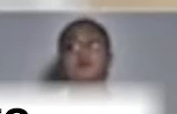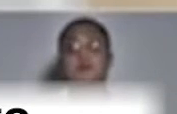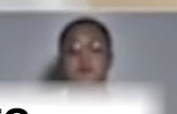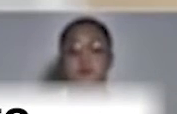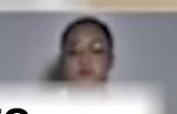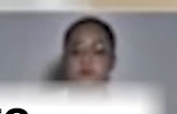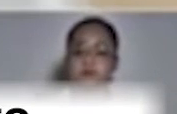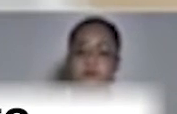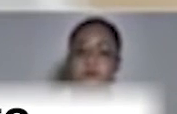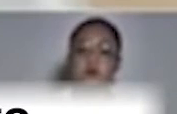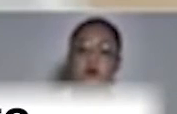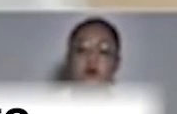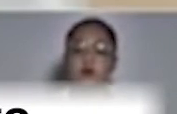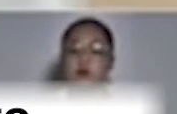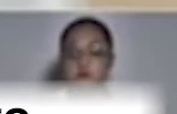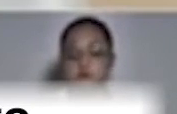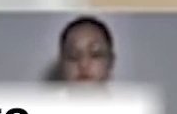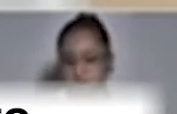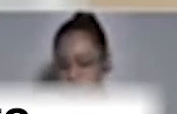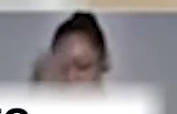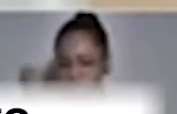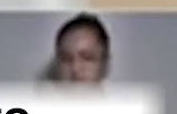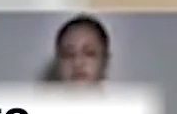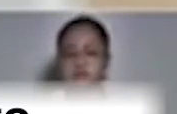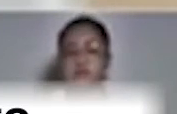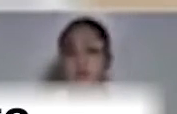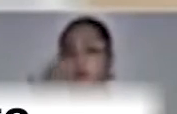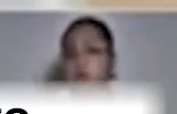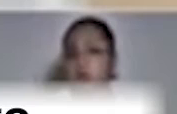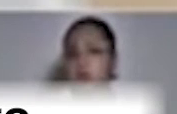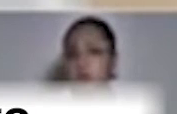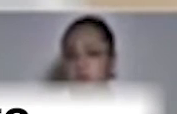de aprobación de candidaturas sin nombres.